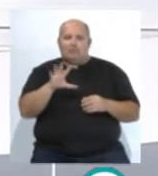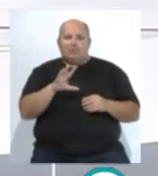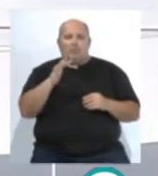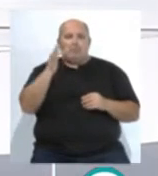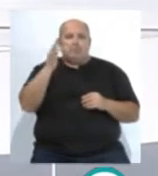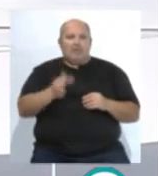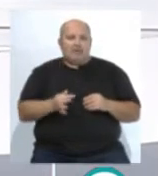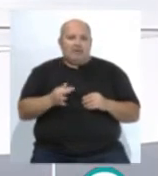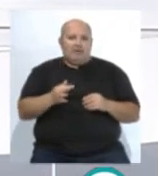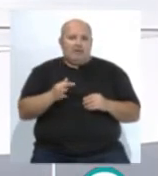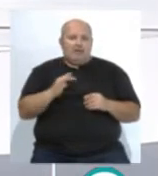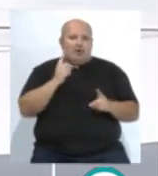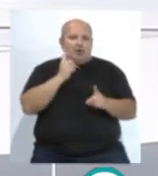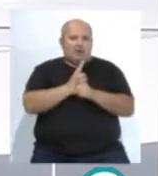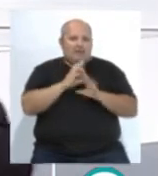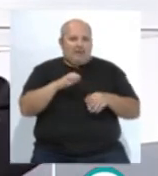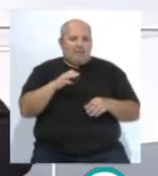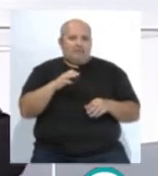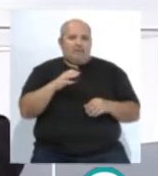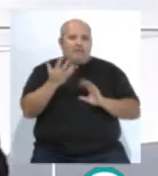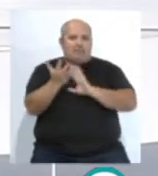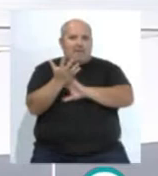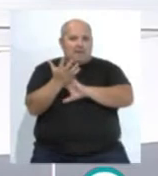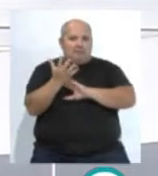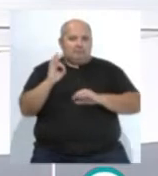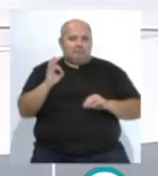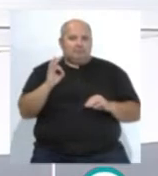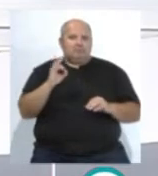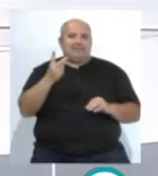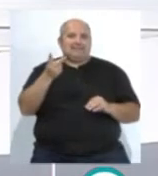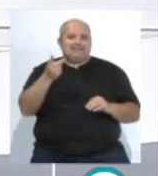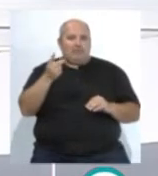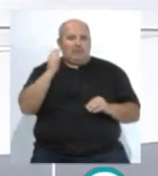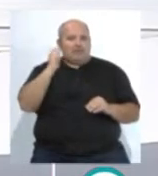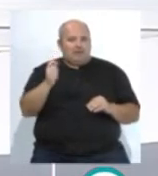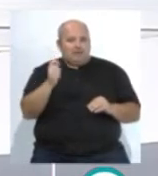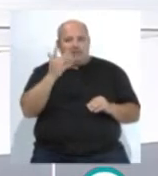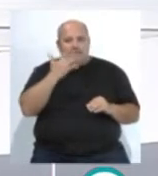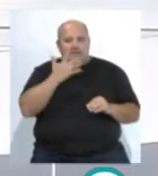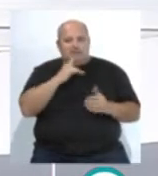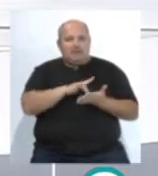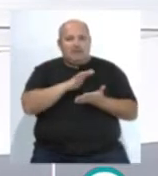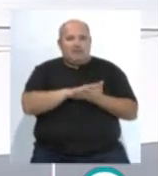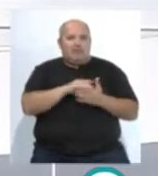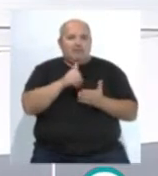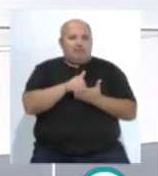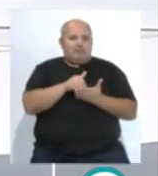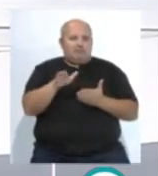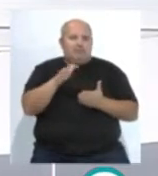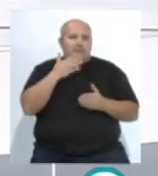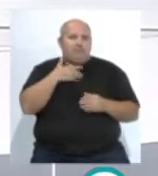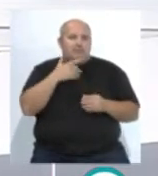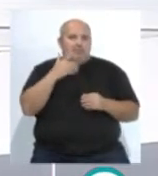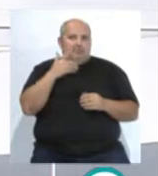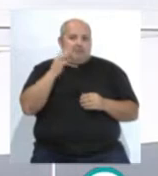un penalti de Pau, esto contra el Cádiz, con la mano, era la segunda tarjeta amarilla al jugador del Málaga, era la expulsión y el penalti